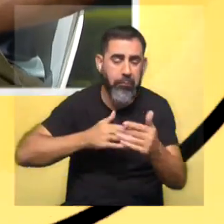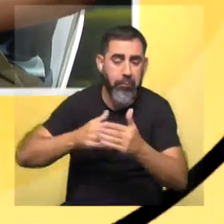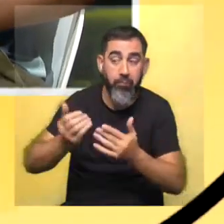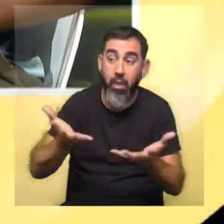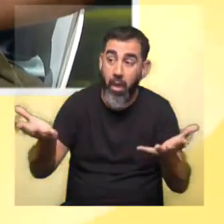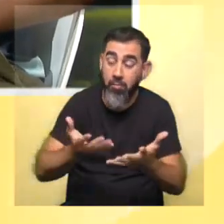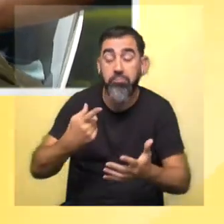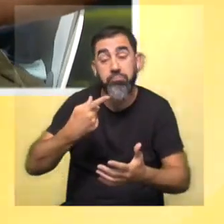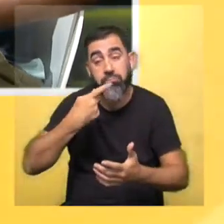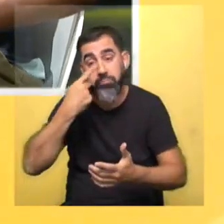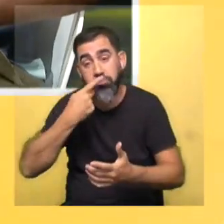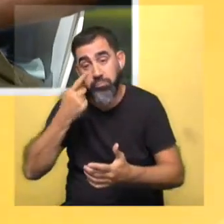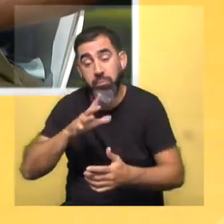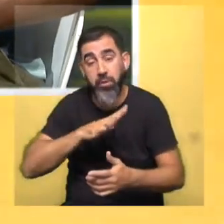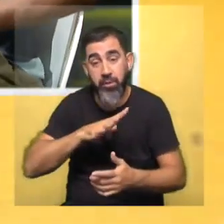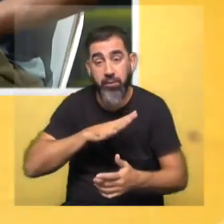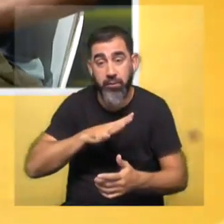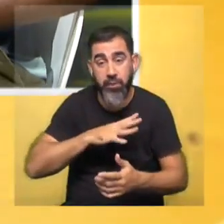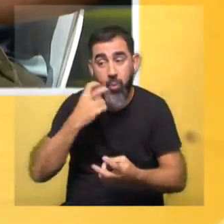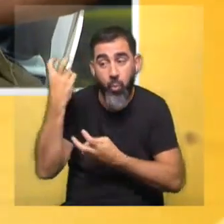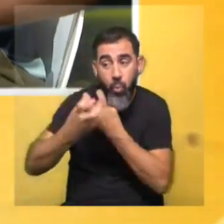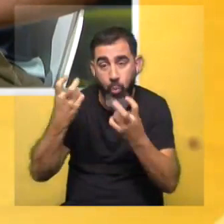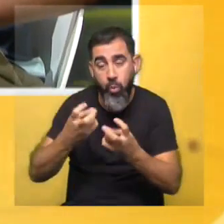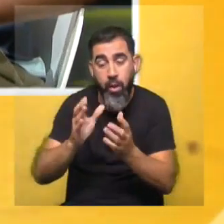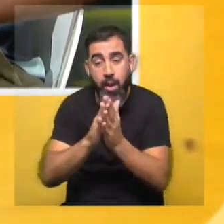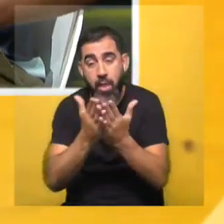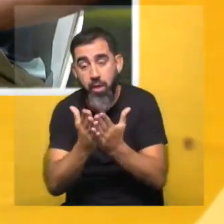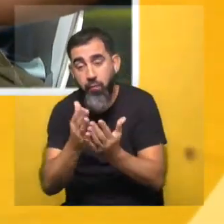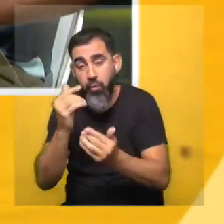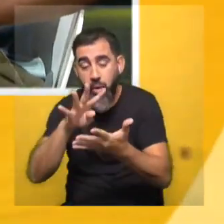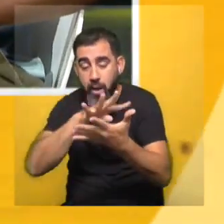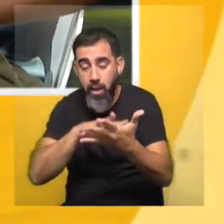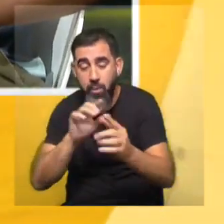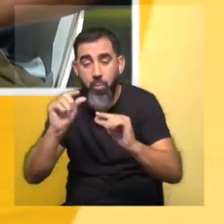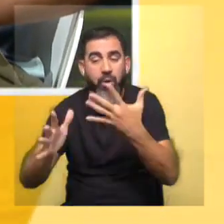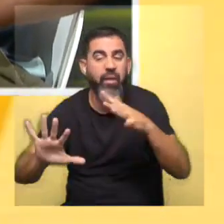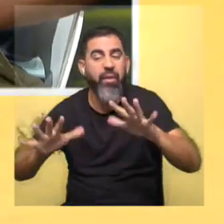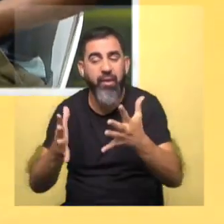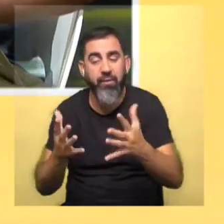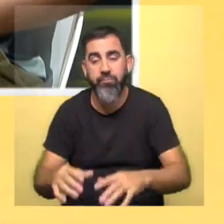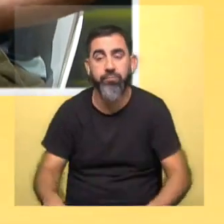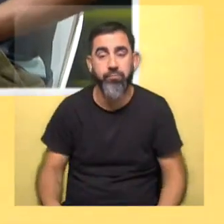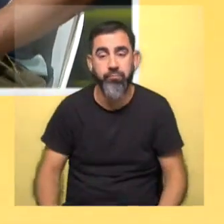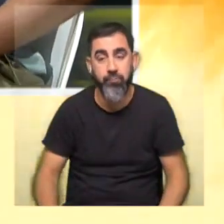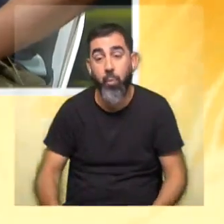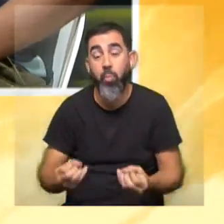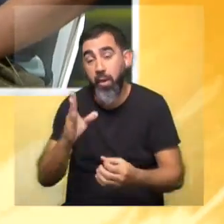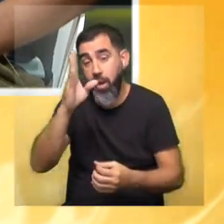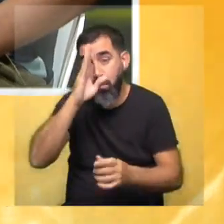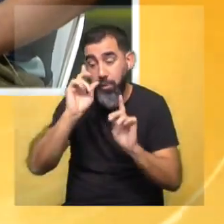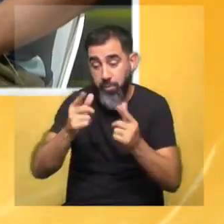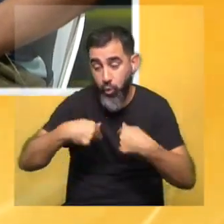ahora cada vez que vemos buscamos en libros y leemos un poquito a ver de qué se trata porque estamos aprendiendo también